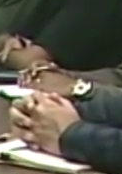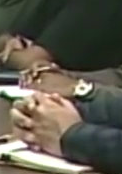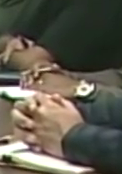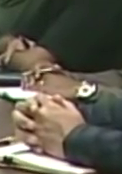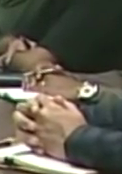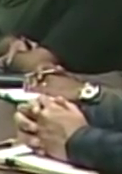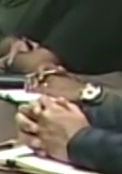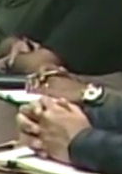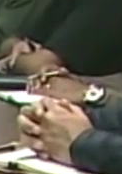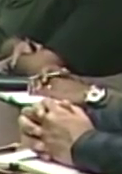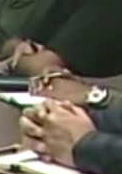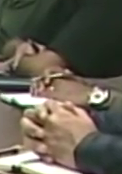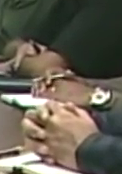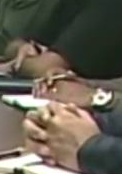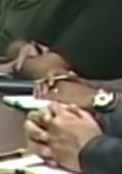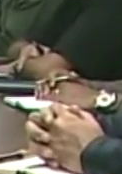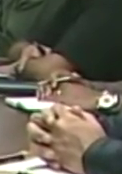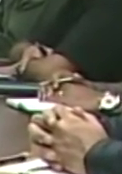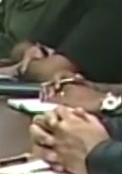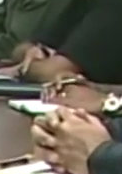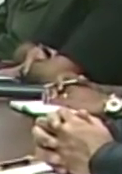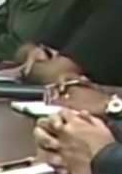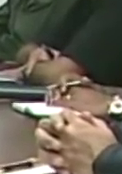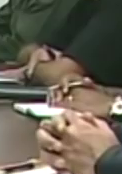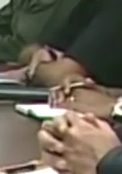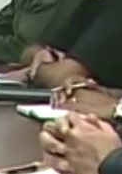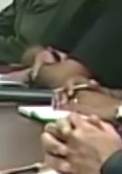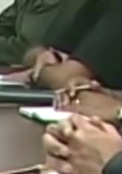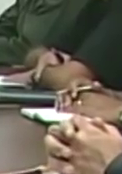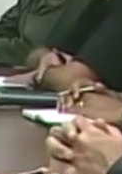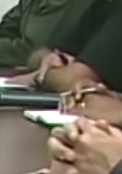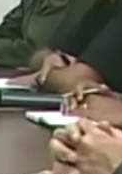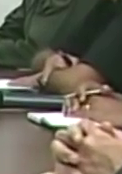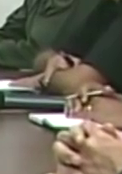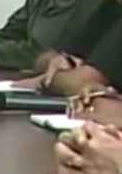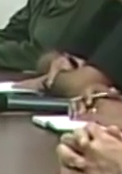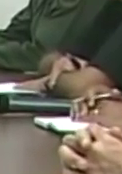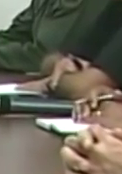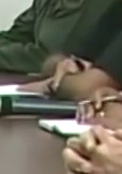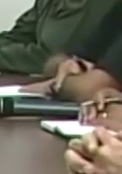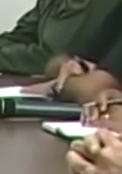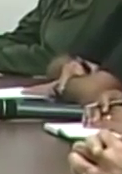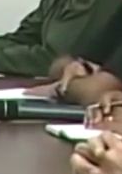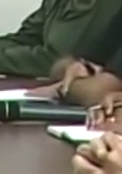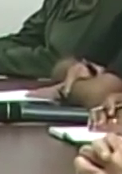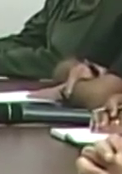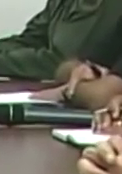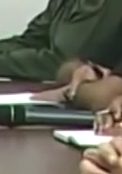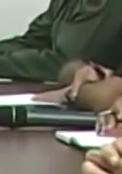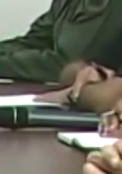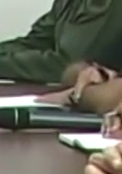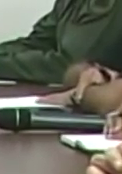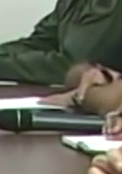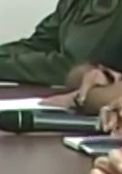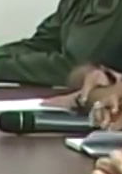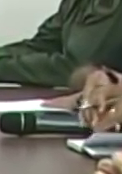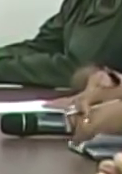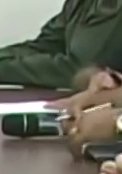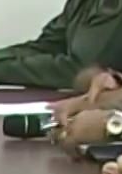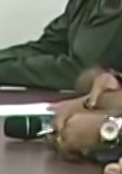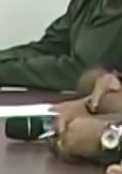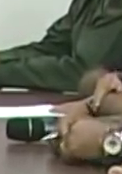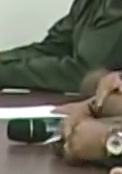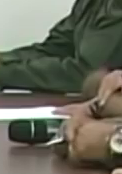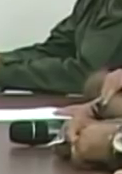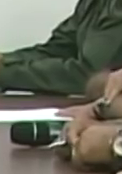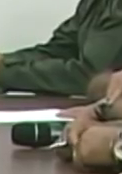Miraflores. Este es el puesto de comando presidencial donde diariamente, en unión cívico-militar, el